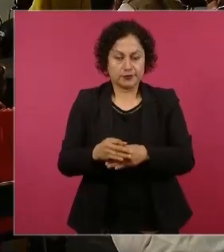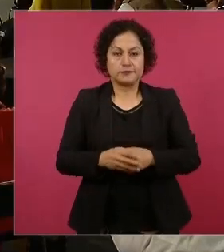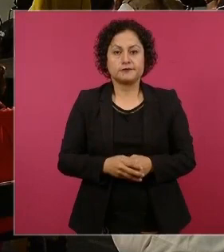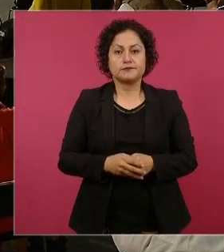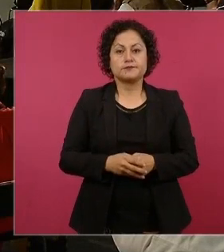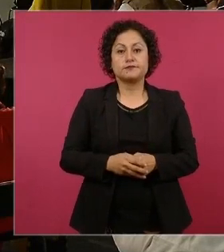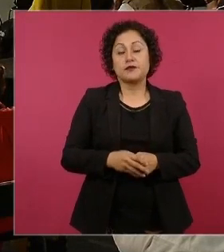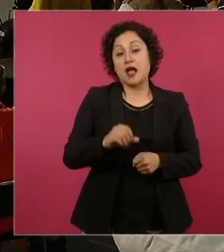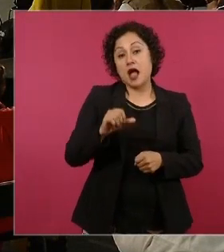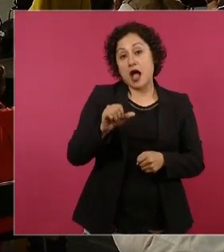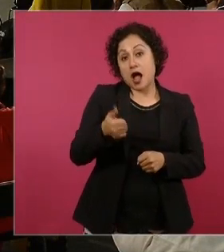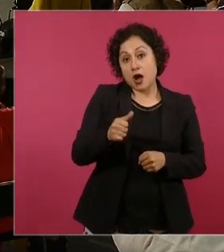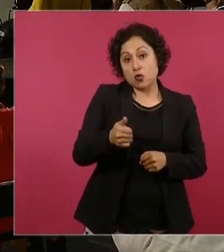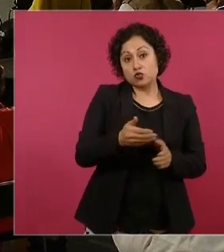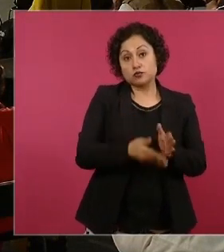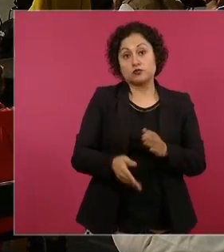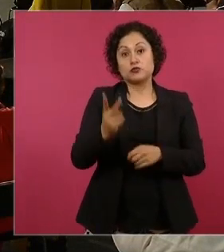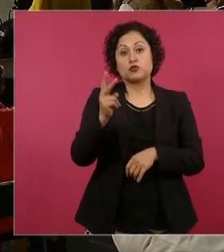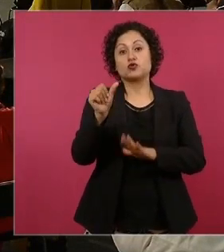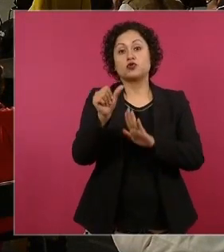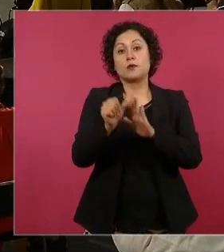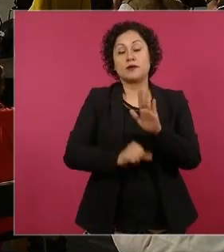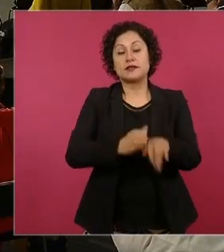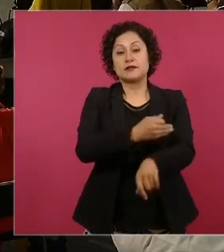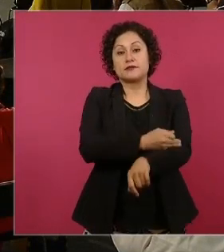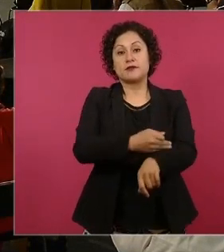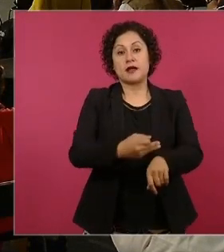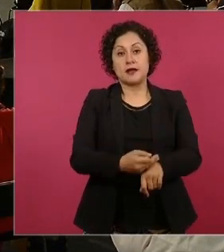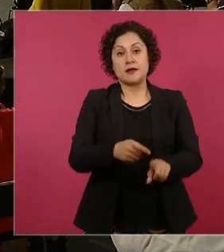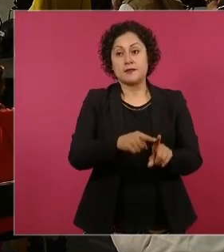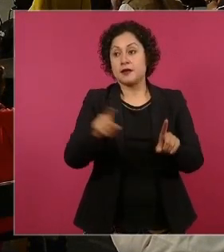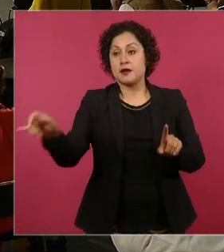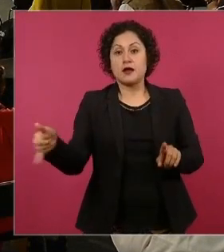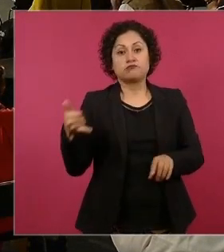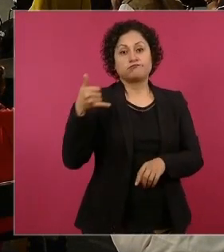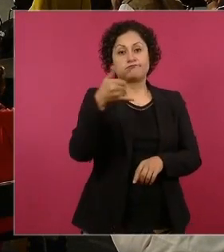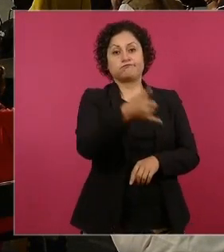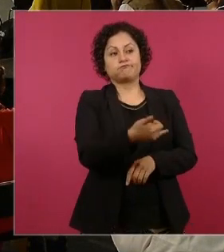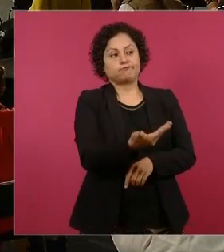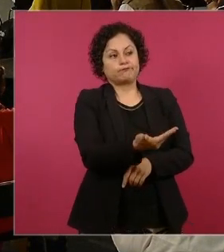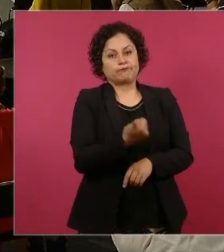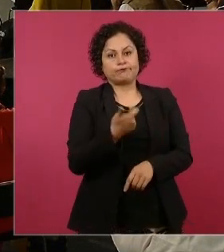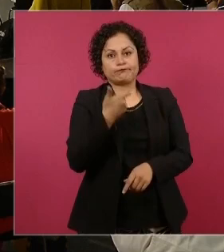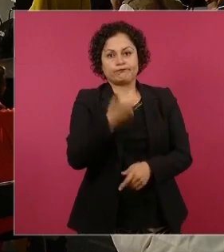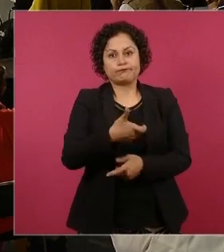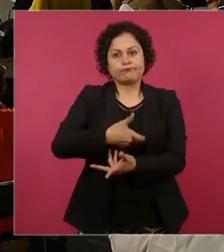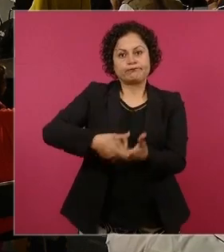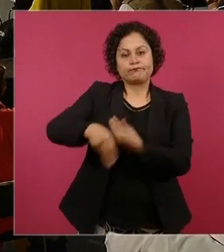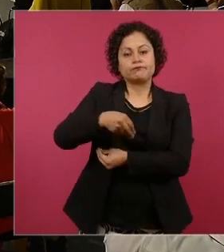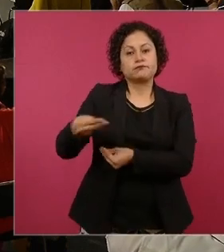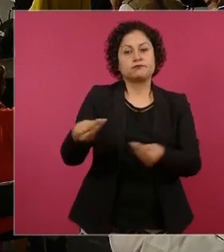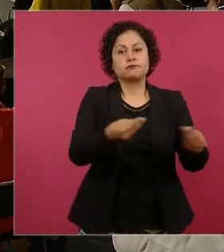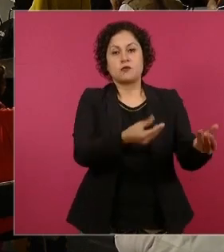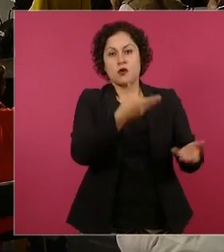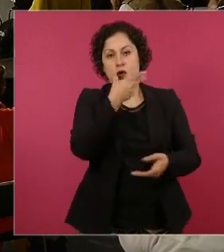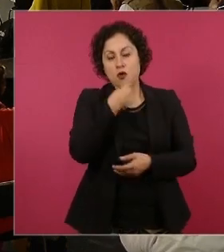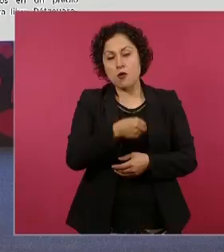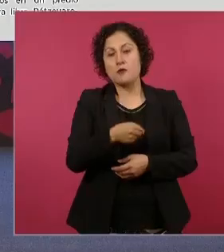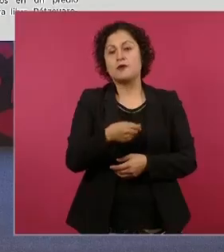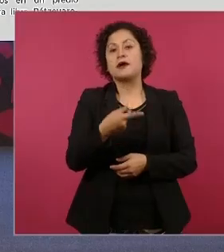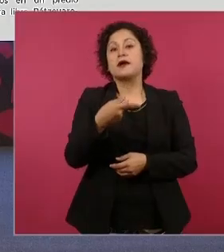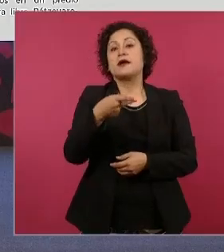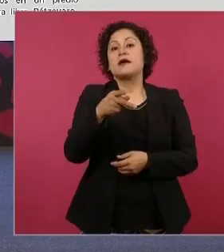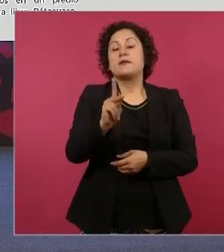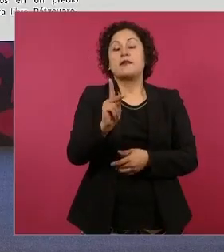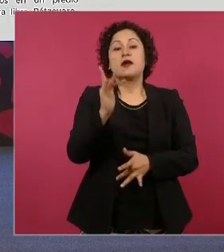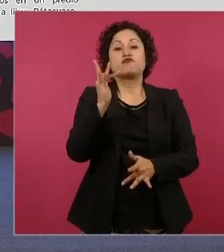dos meses después, familiares de la víctima recibieron llamadas telefónicas exigiéndoles dinero a cambio de su liberación. Sin embargo, se